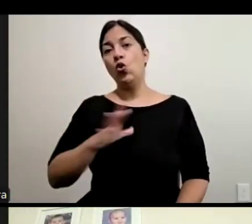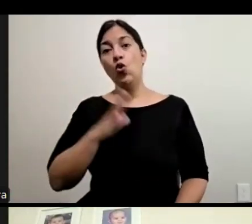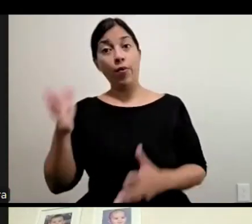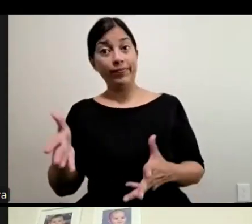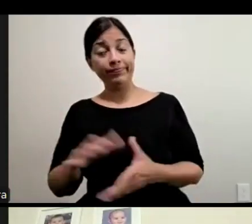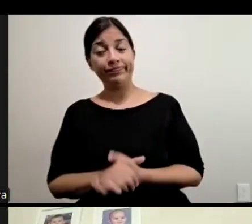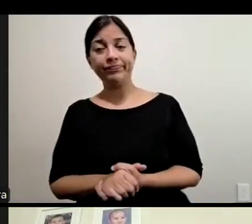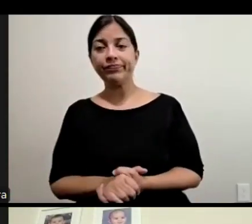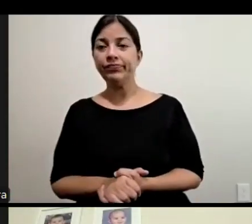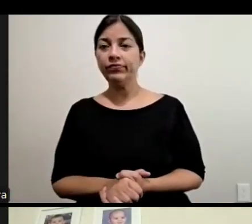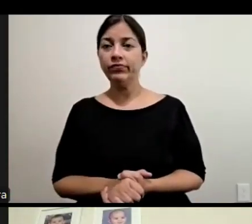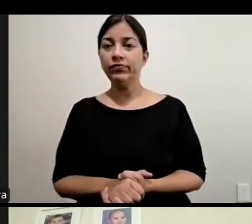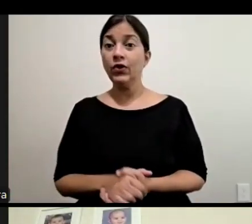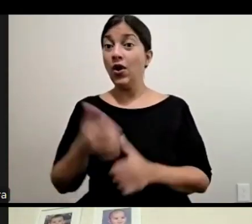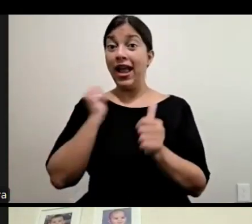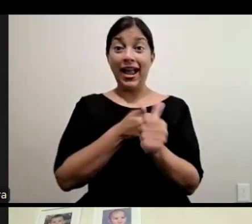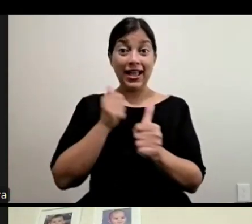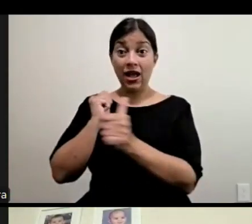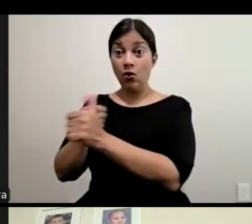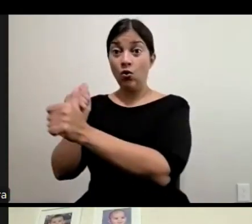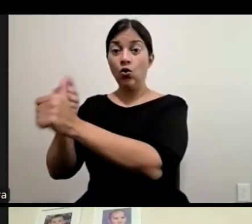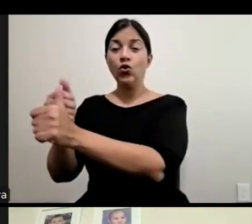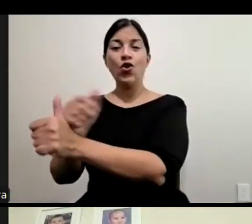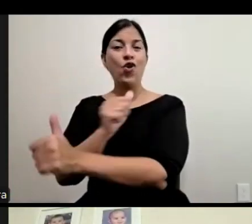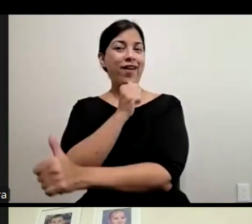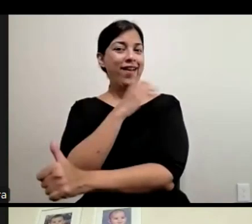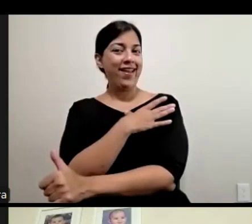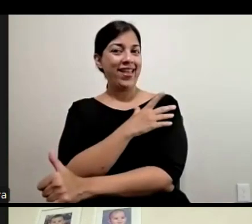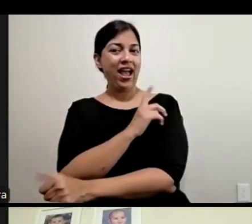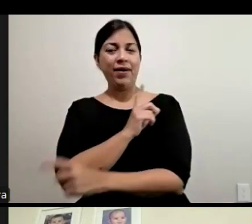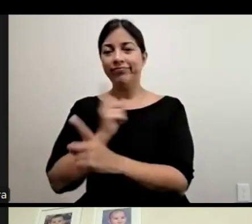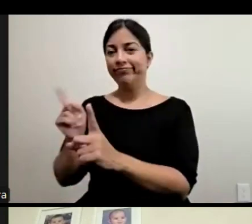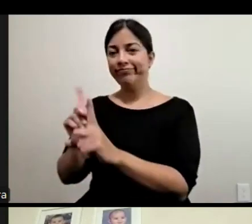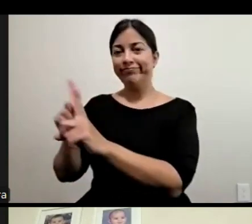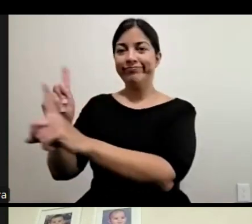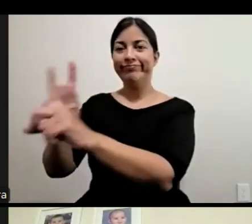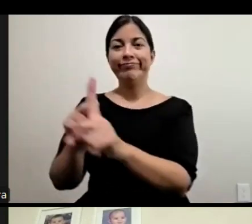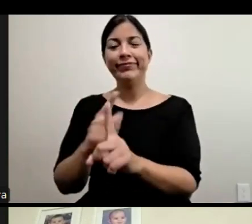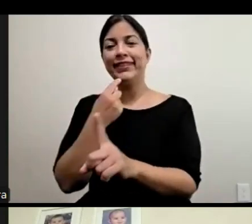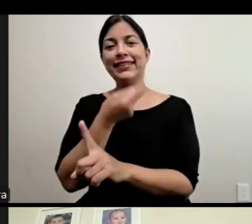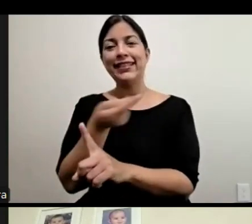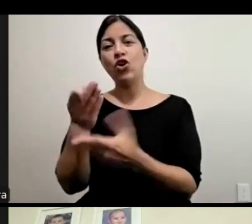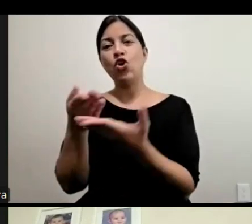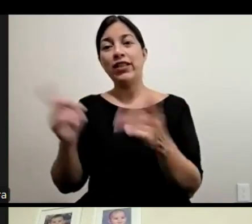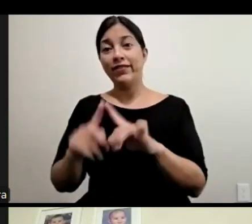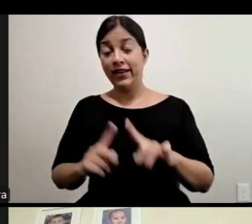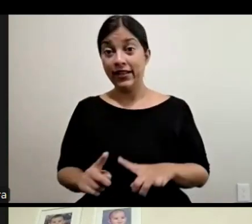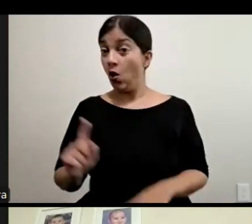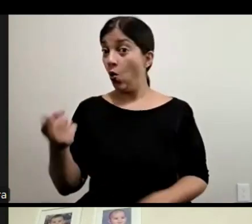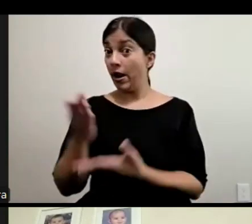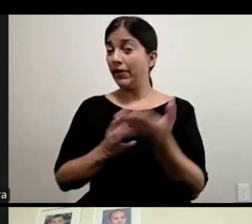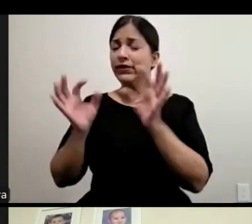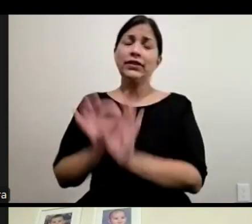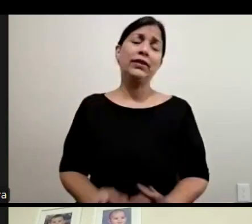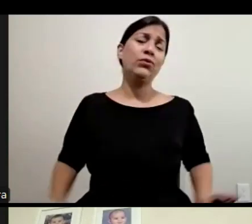va diciendo cosas diferentes, ¿no? Y una de las partes más importantes para mí